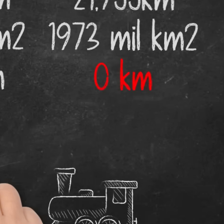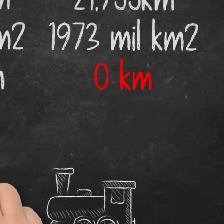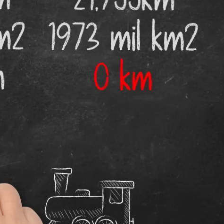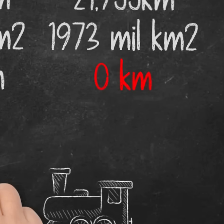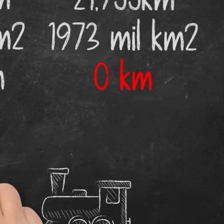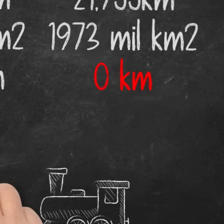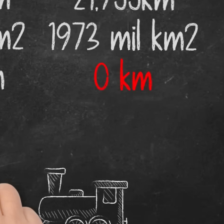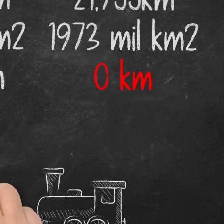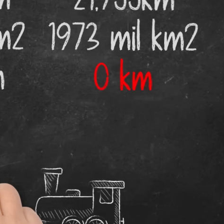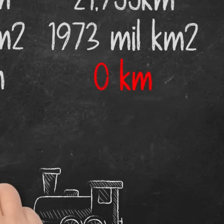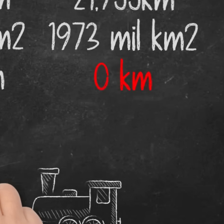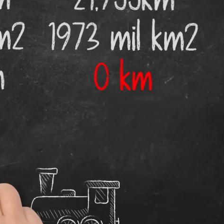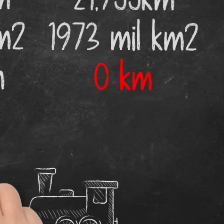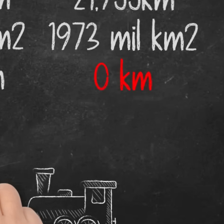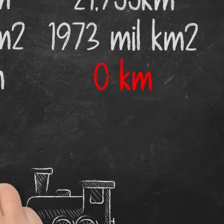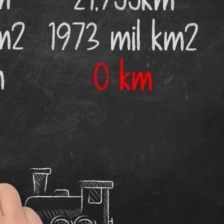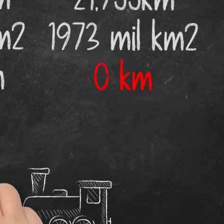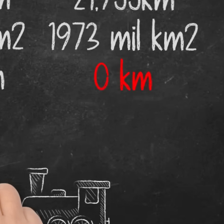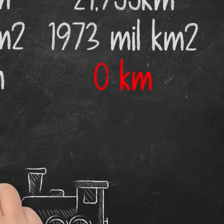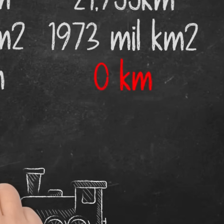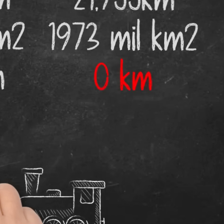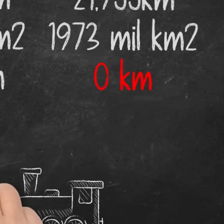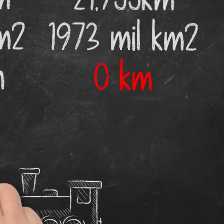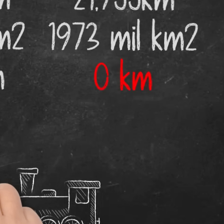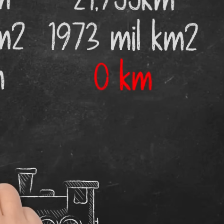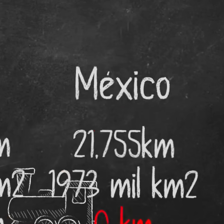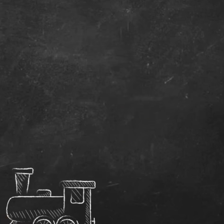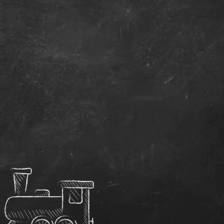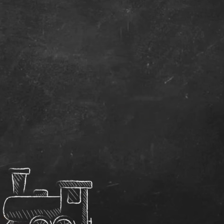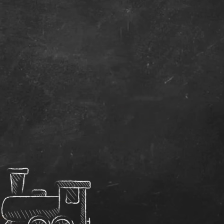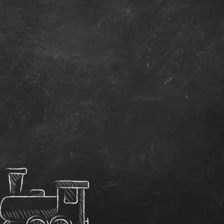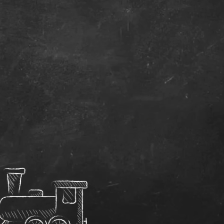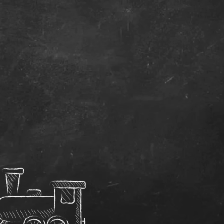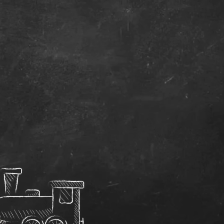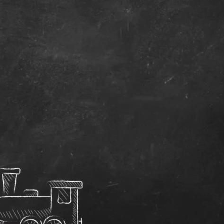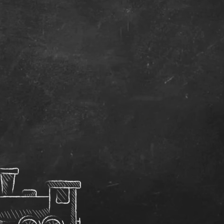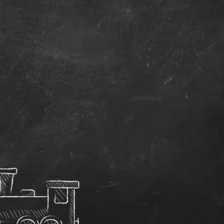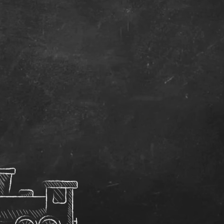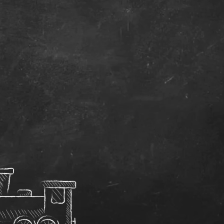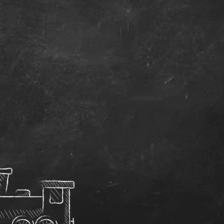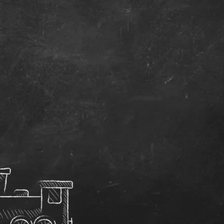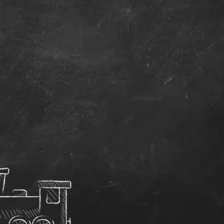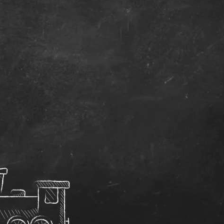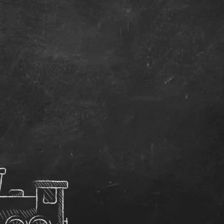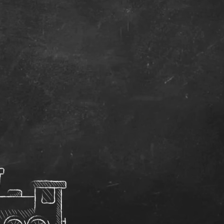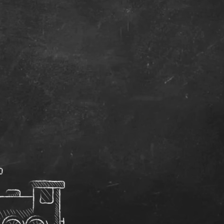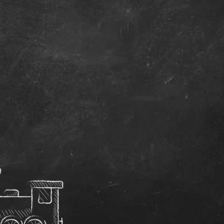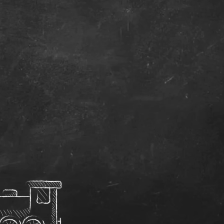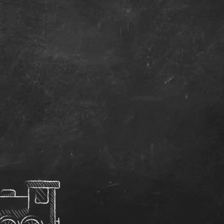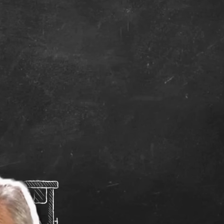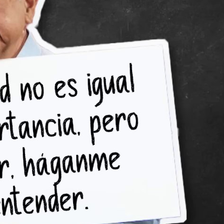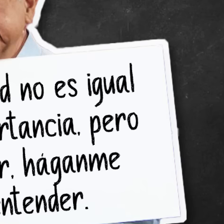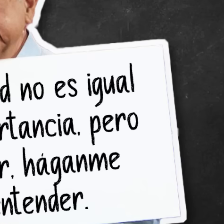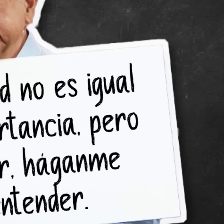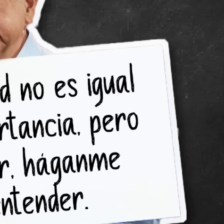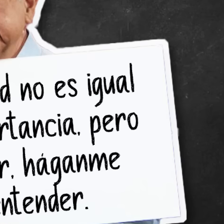de alta velocidad, siendo la segunda red más grande del mundo de ese tipo de trenes. Si bien te gusta presumir al tren Faramalla como la obra más importante